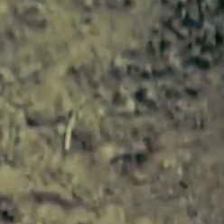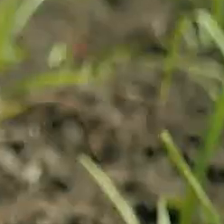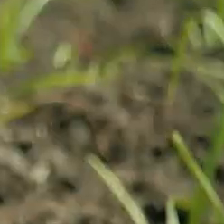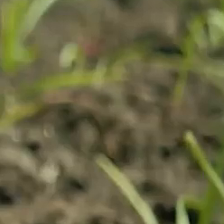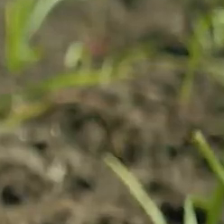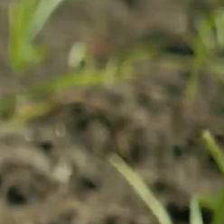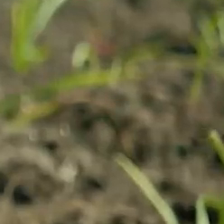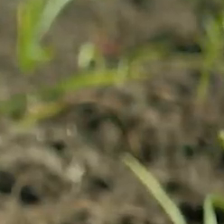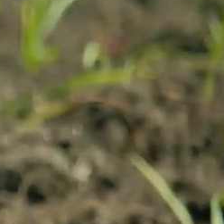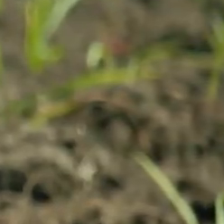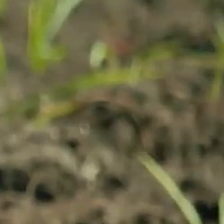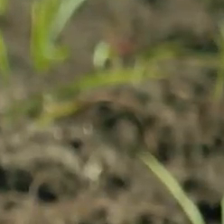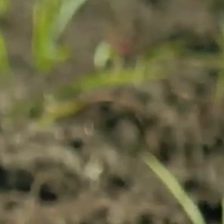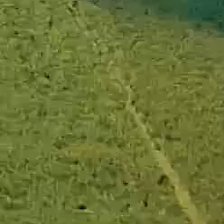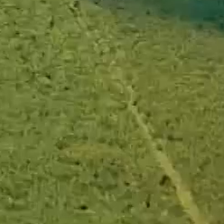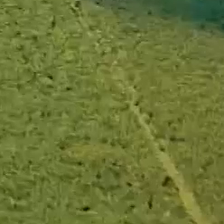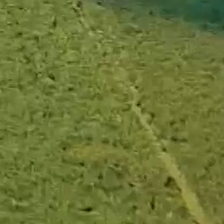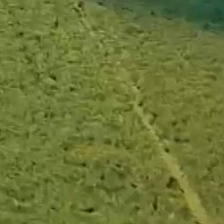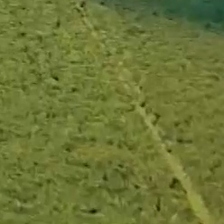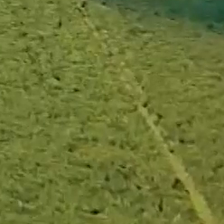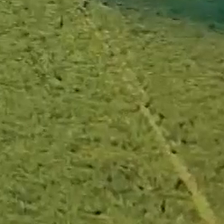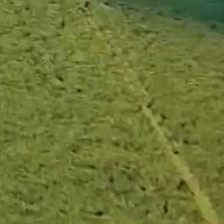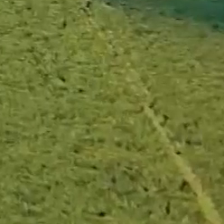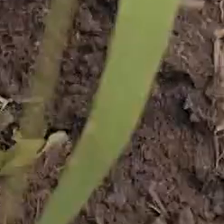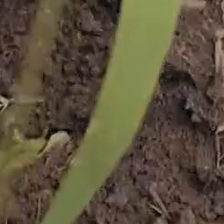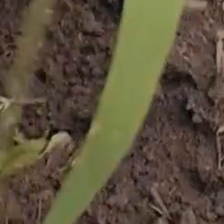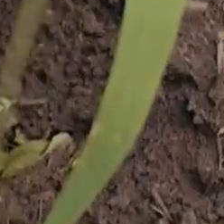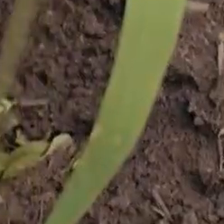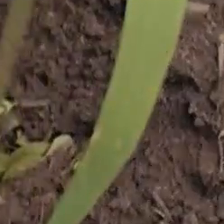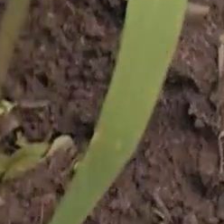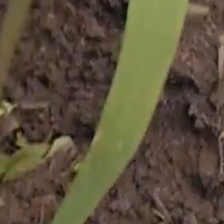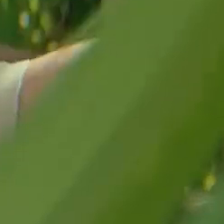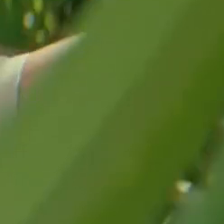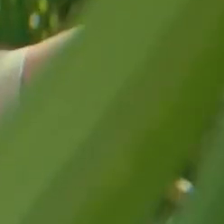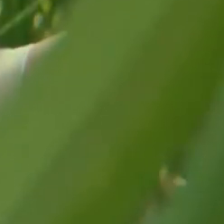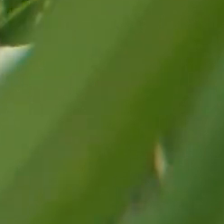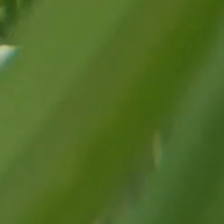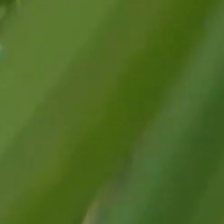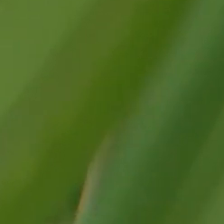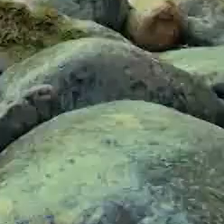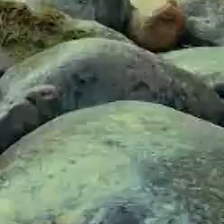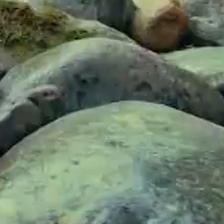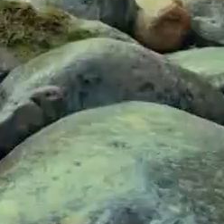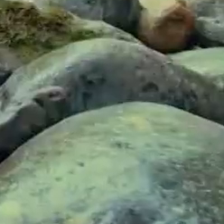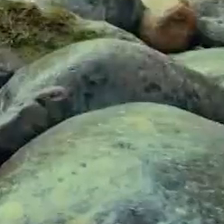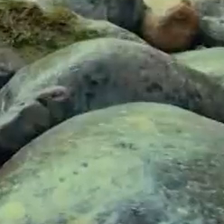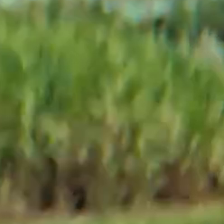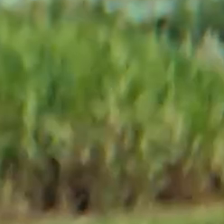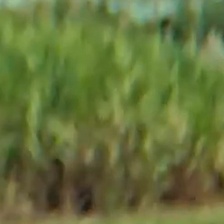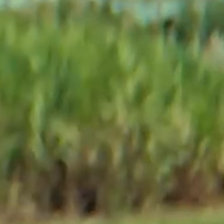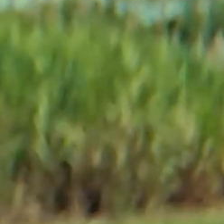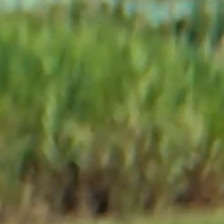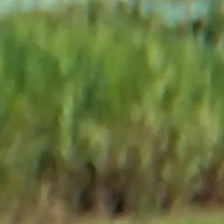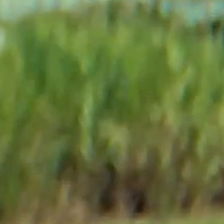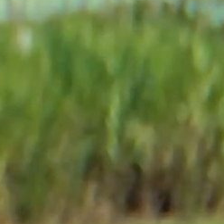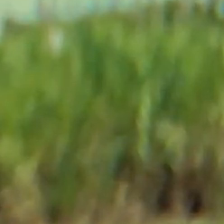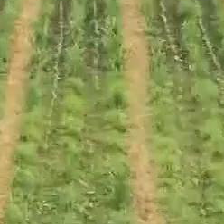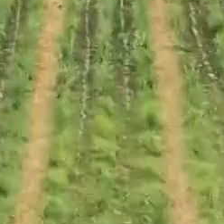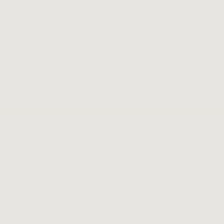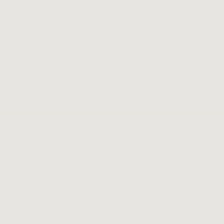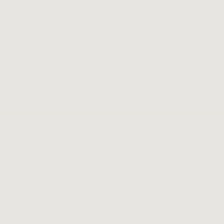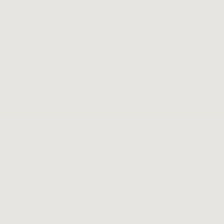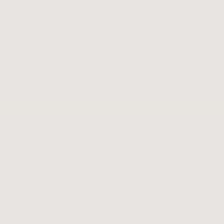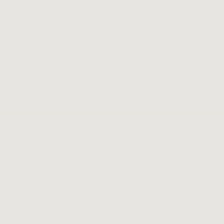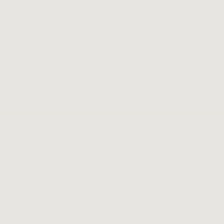ambiente. Somos los que innovamos en cada paso que damos, para que así nuestra tierra mantenga su magia y sus bondades. Somos Corazón de